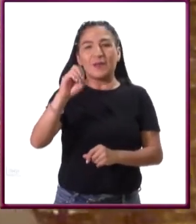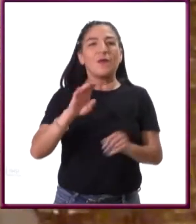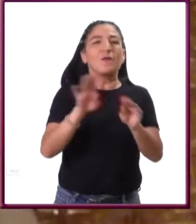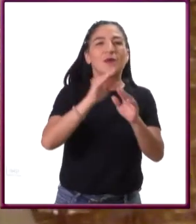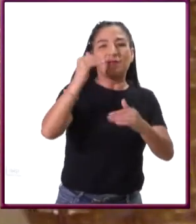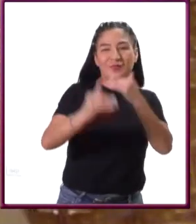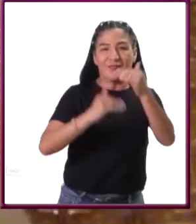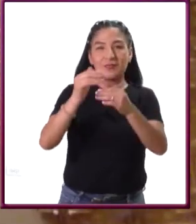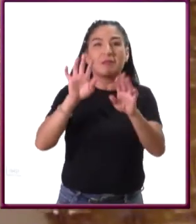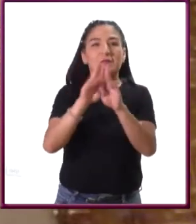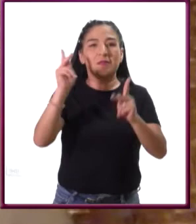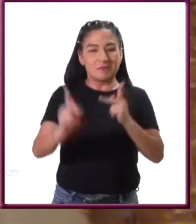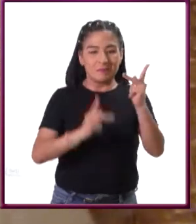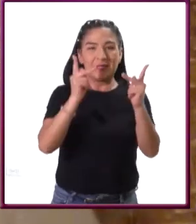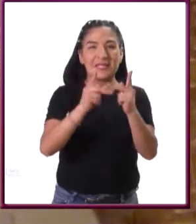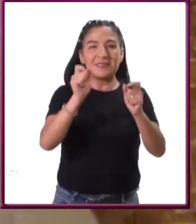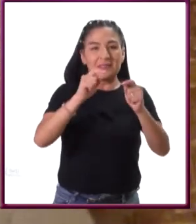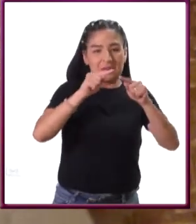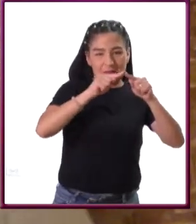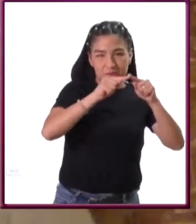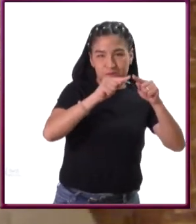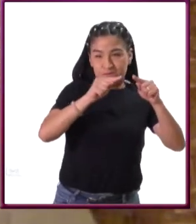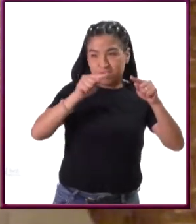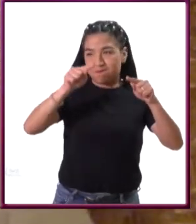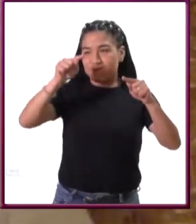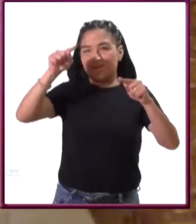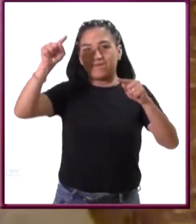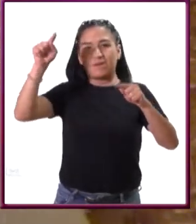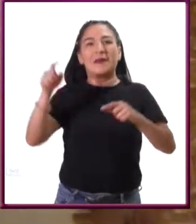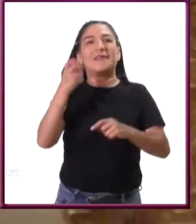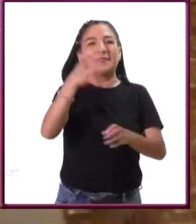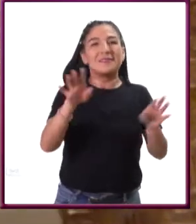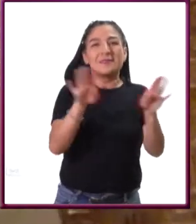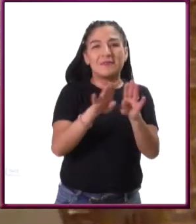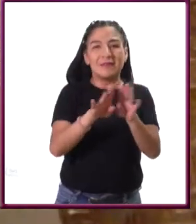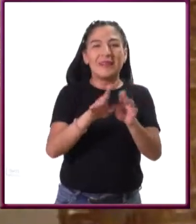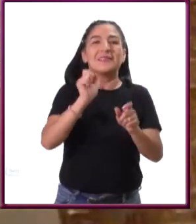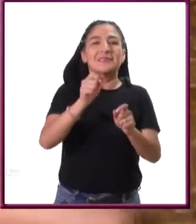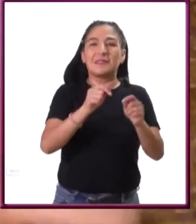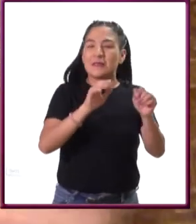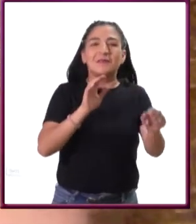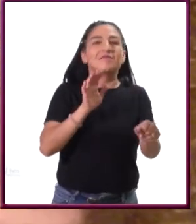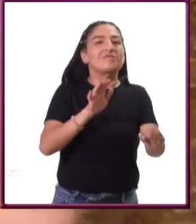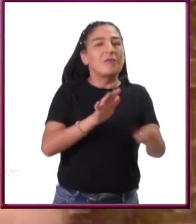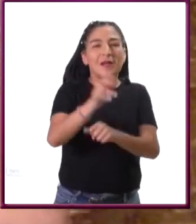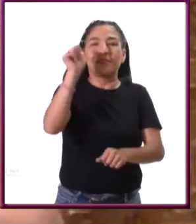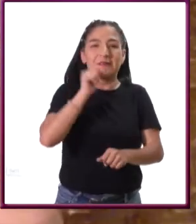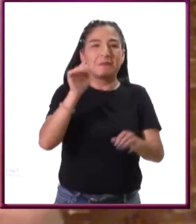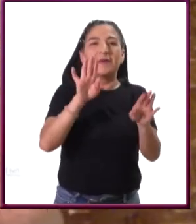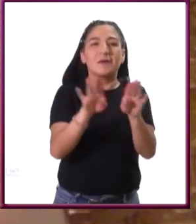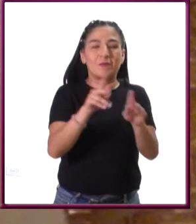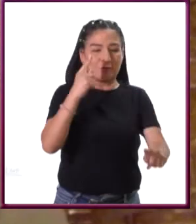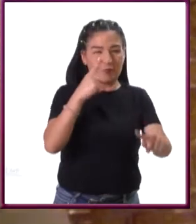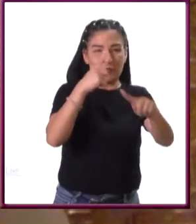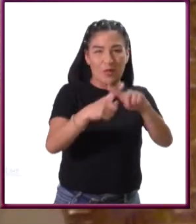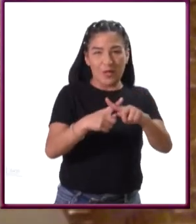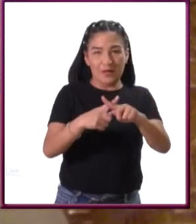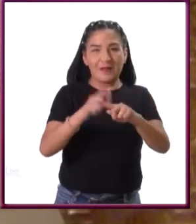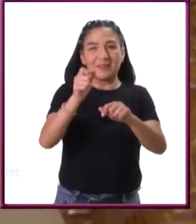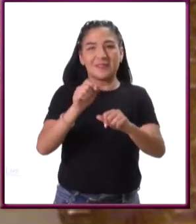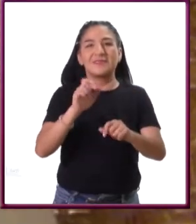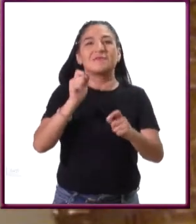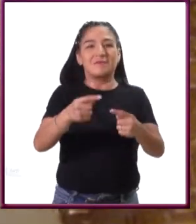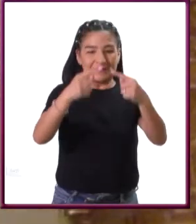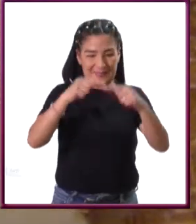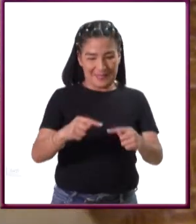el crecimiento lineal. En el crecimiento lineal tenemos nuestra variable que siempre va, digamos, multiplicada por una constante, entonces los incrementos